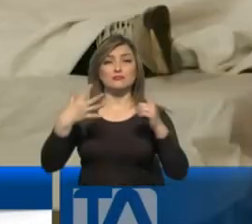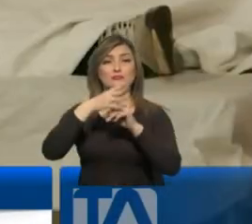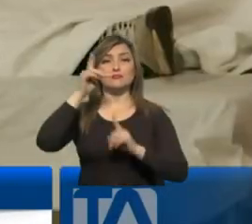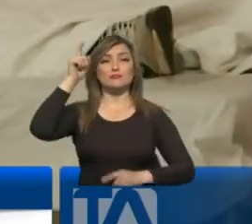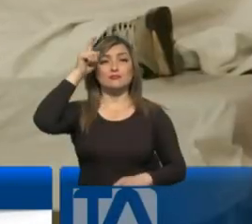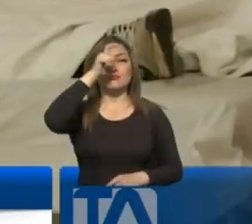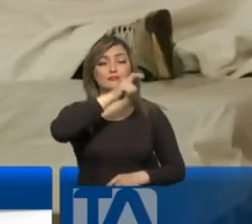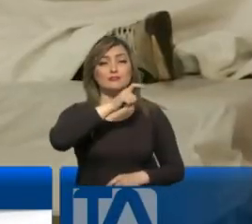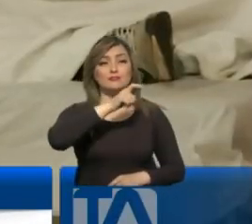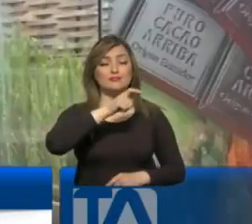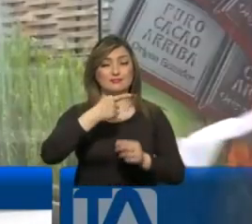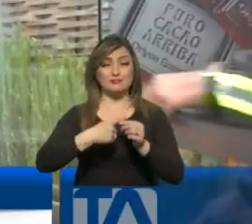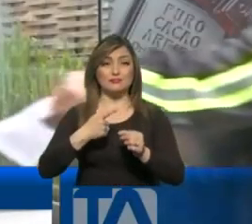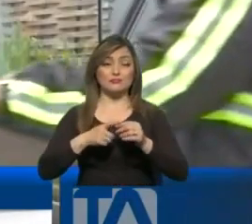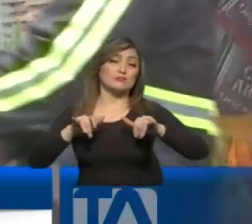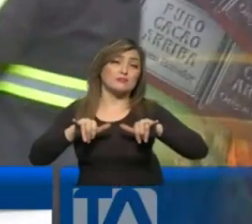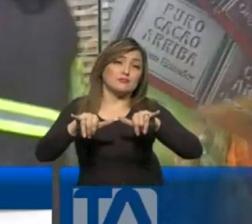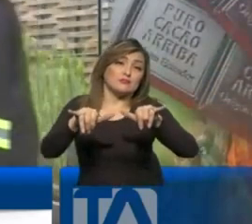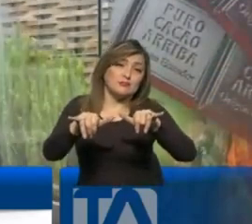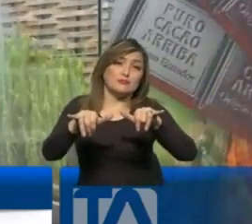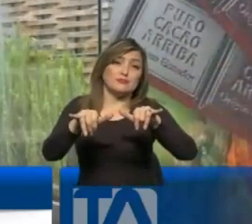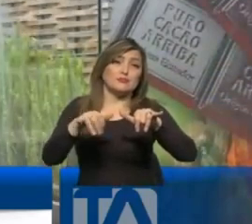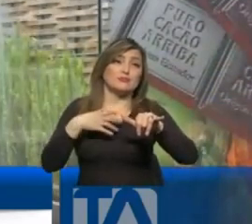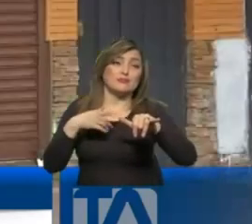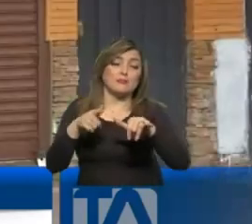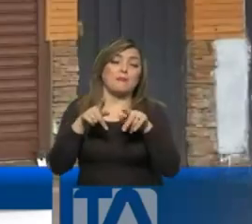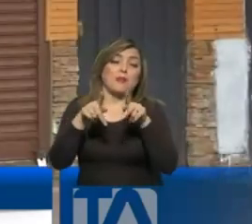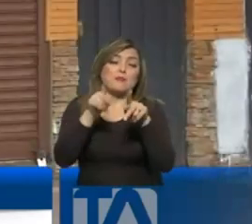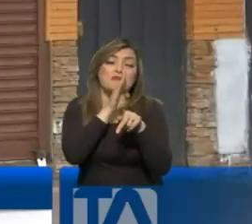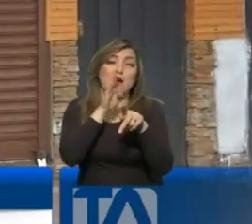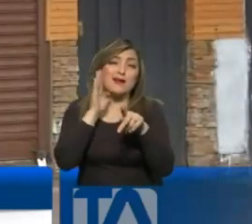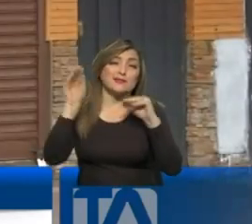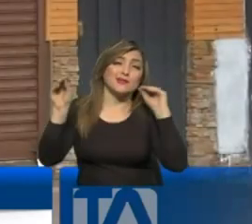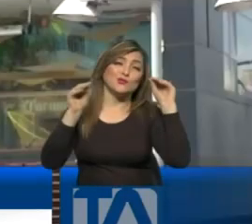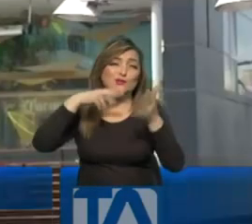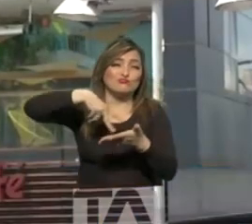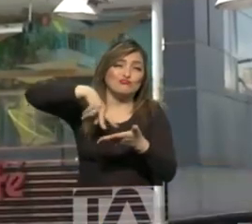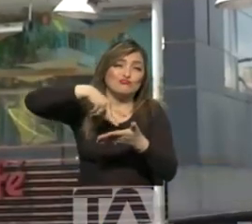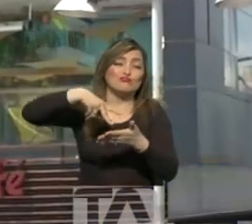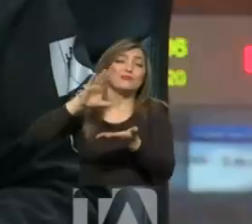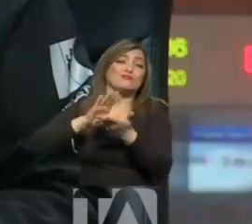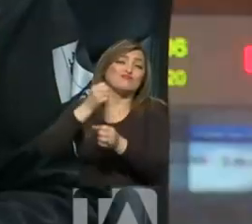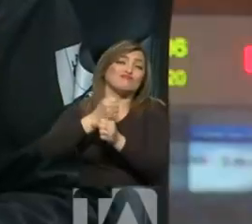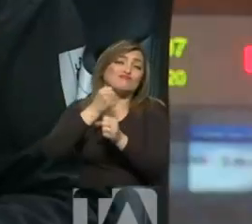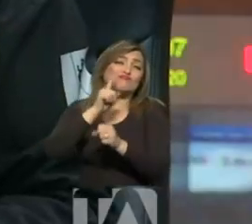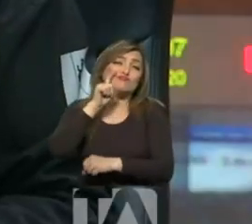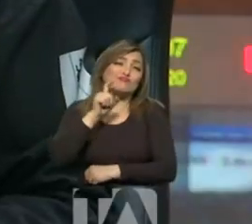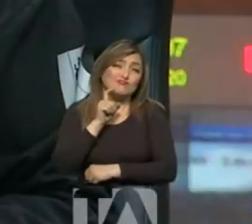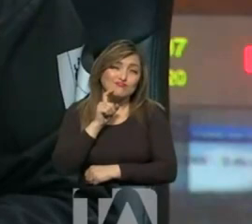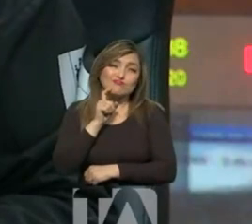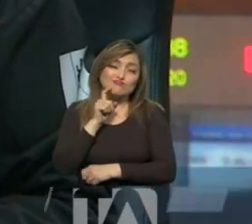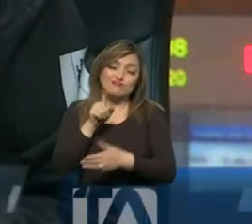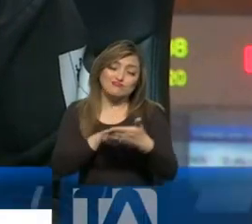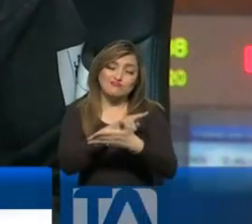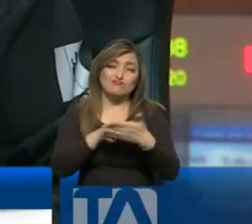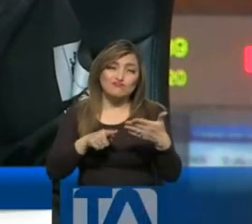que atraviesa la ciudad, continuarán suspendidas las DUAES de bares, discotecas y centros de tolerancia. Seguiremos